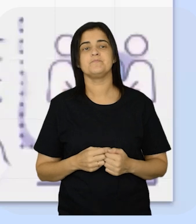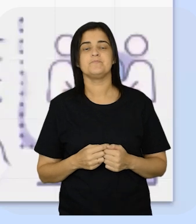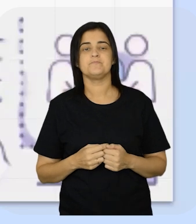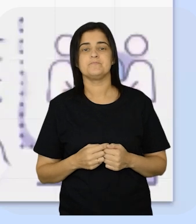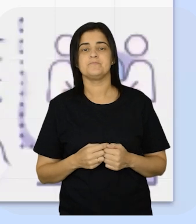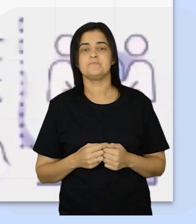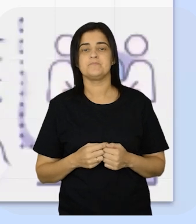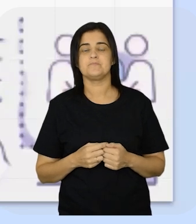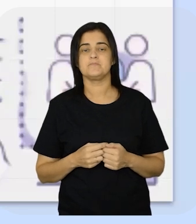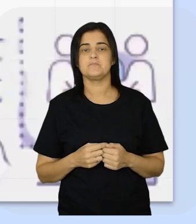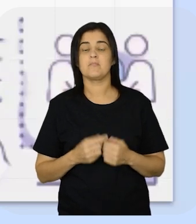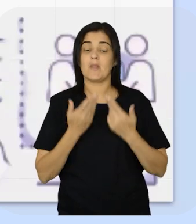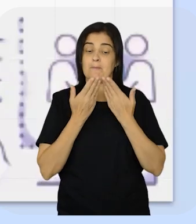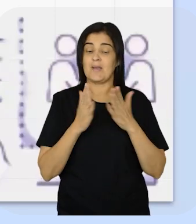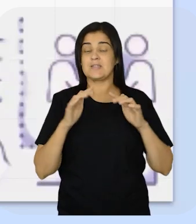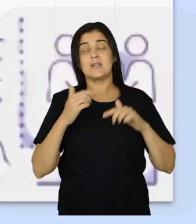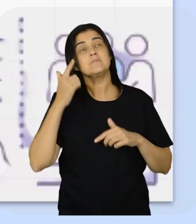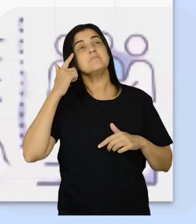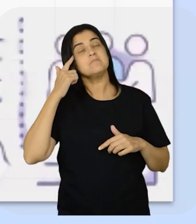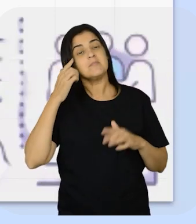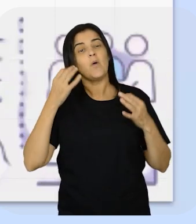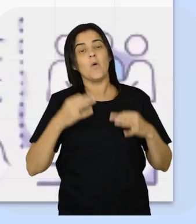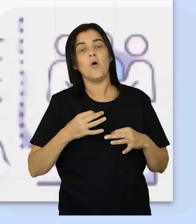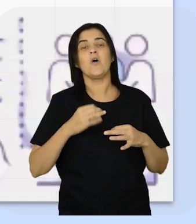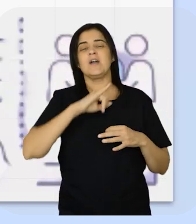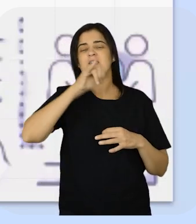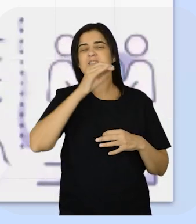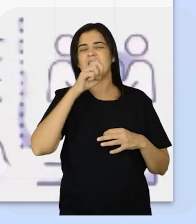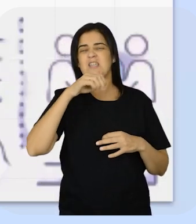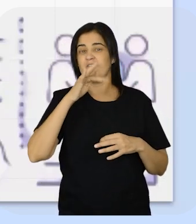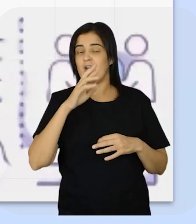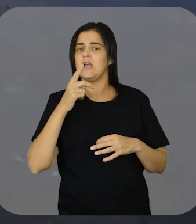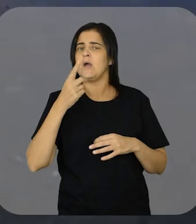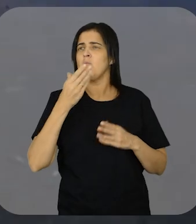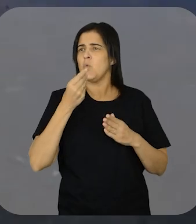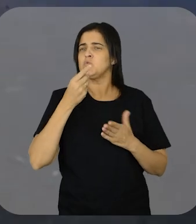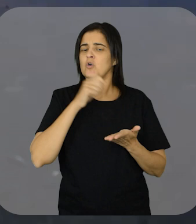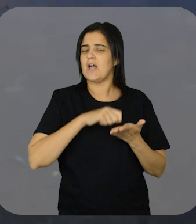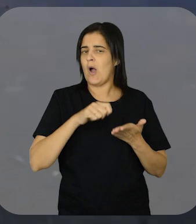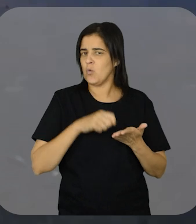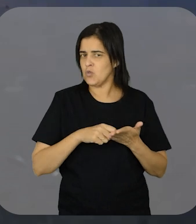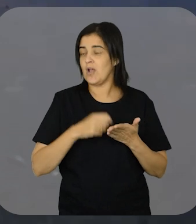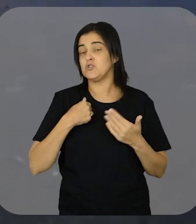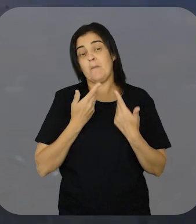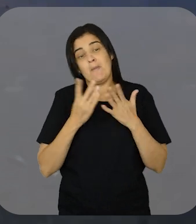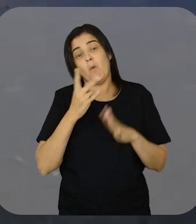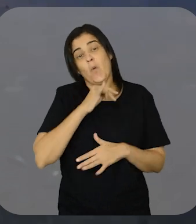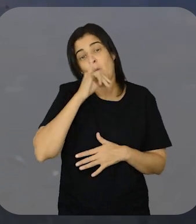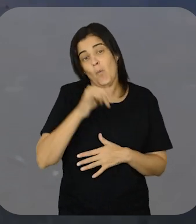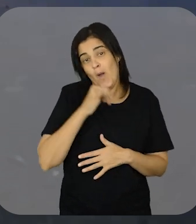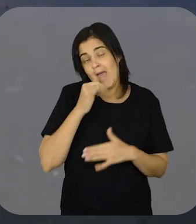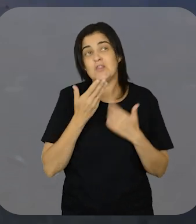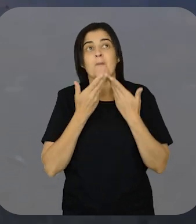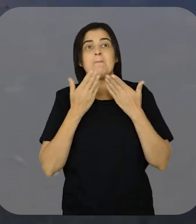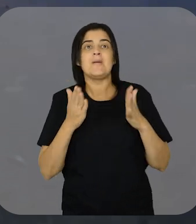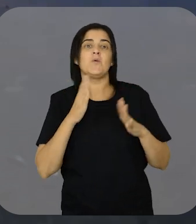este, estaba pensando en que Jennifer citó muchos autores. Bueno, yo voy a empezar con un cuento. Voy a empezar con